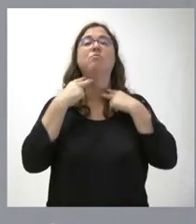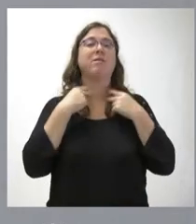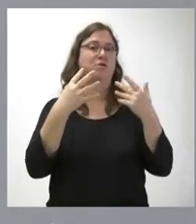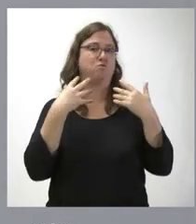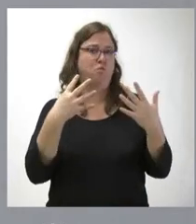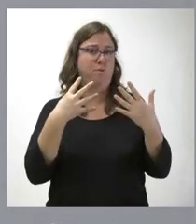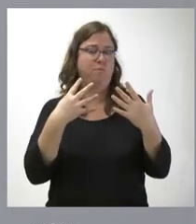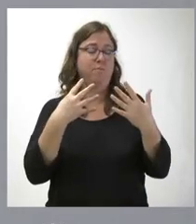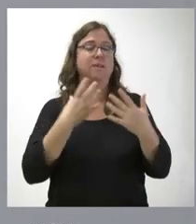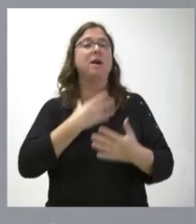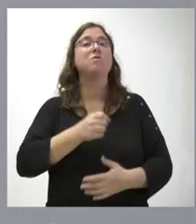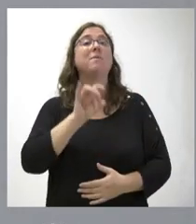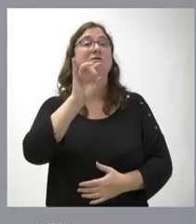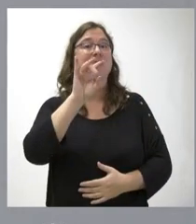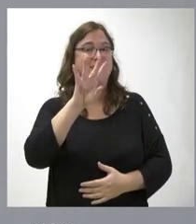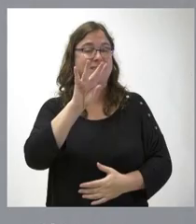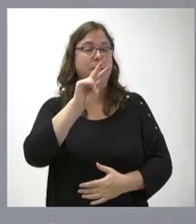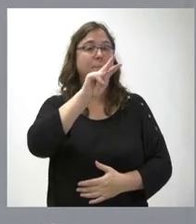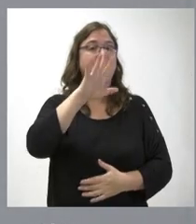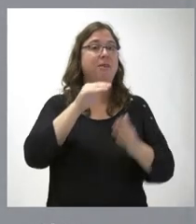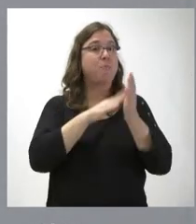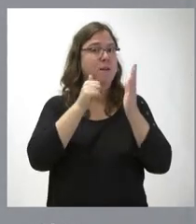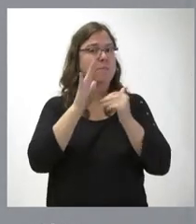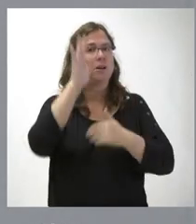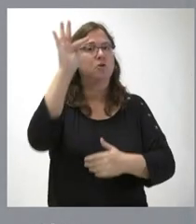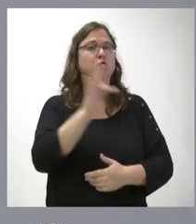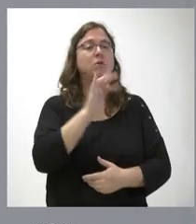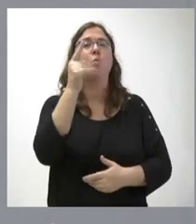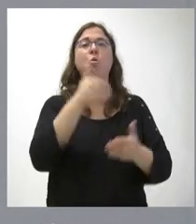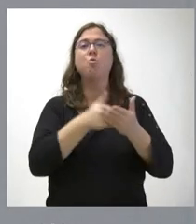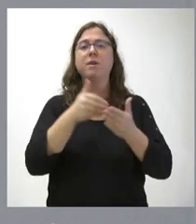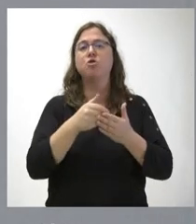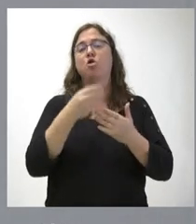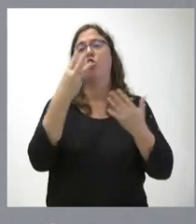a 15 ayuntamientos de más de 25,000 habitantes por un importe global de 1,0